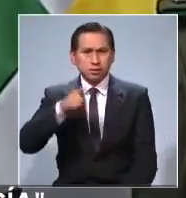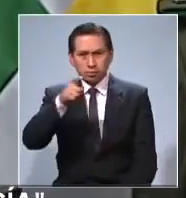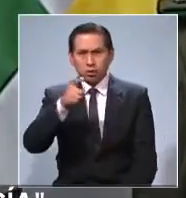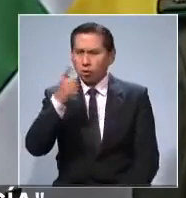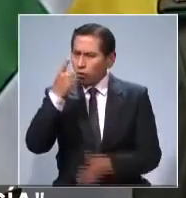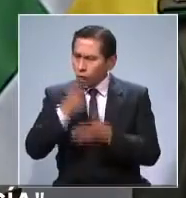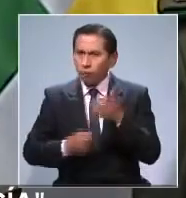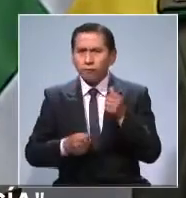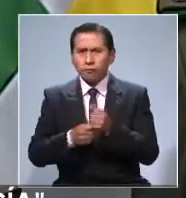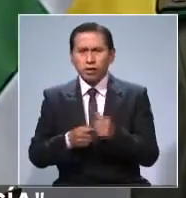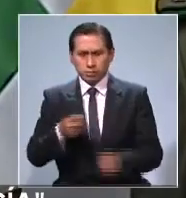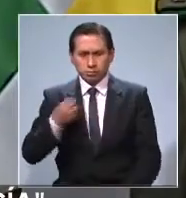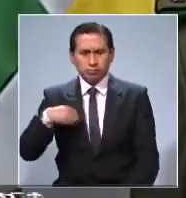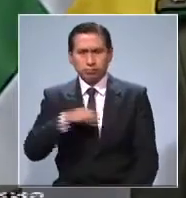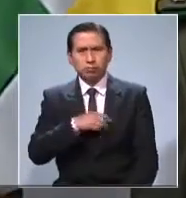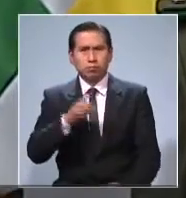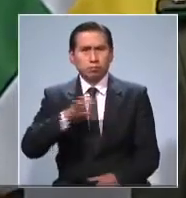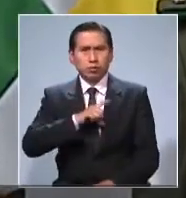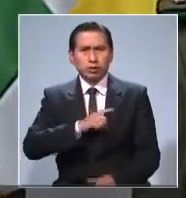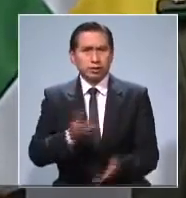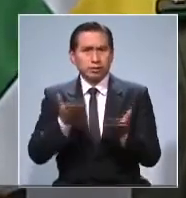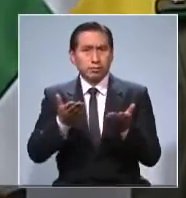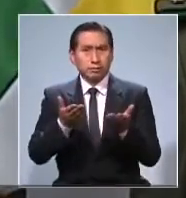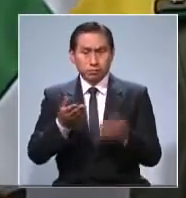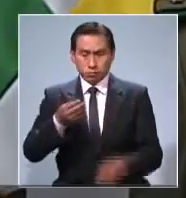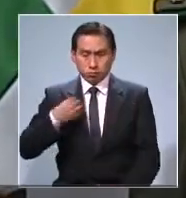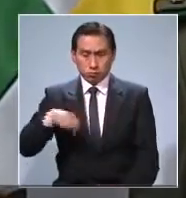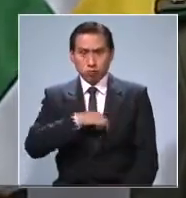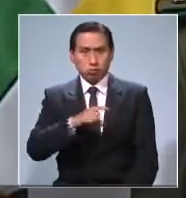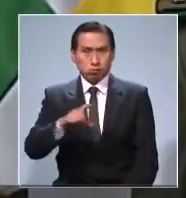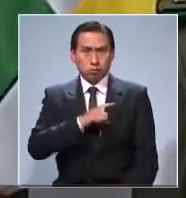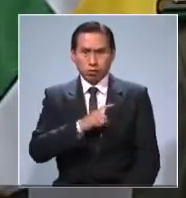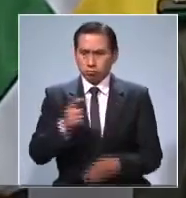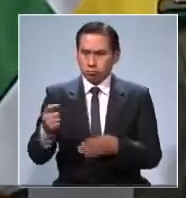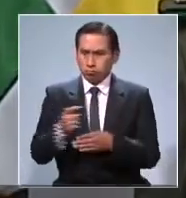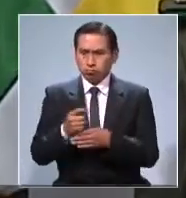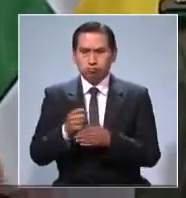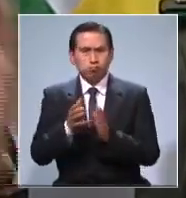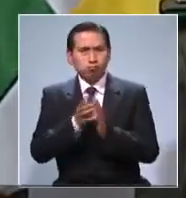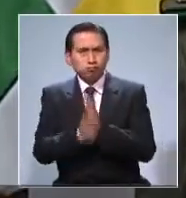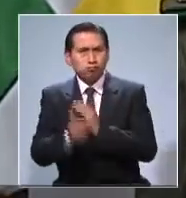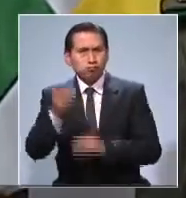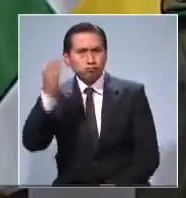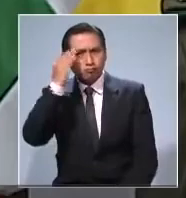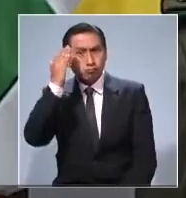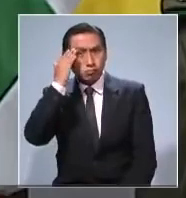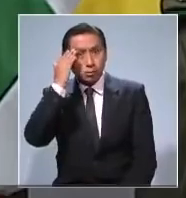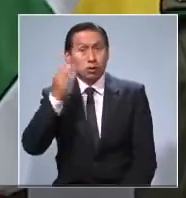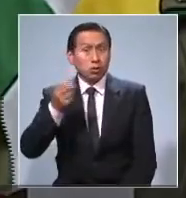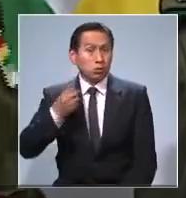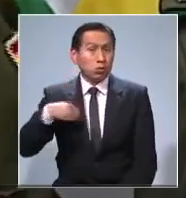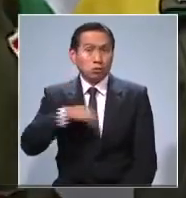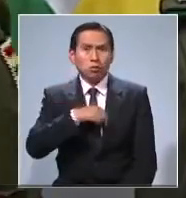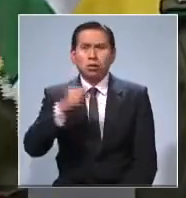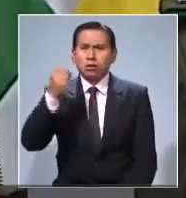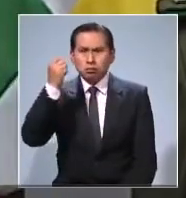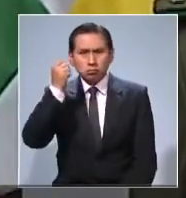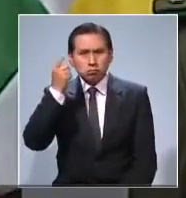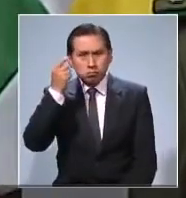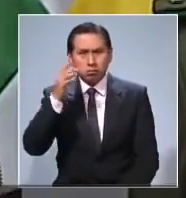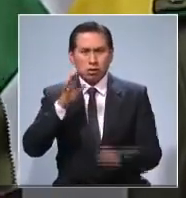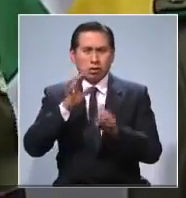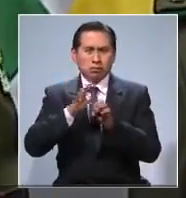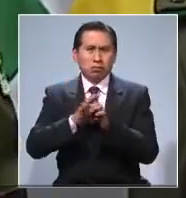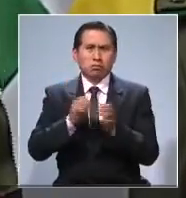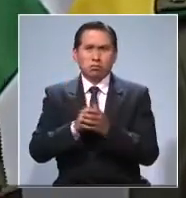confianza en su policía, porque esta es una policía tecnificada, que ha entendido que no